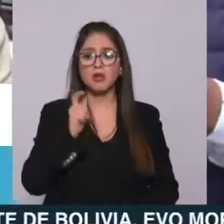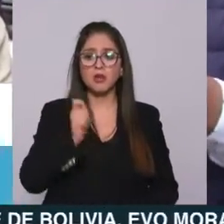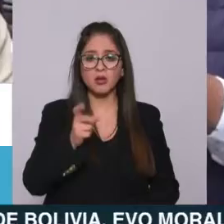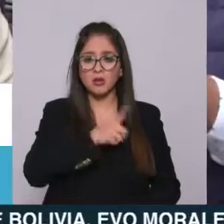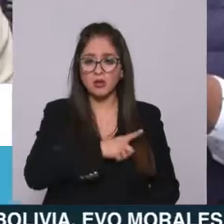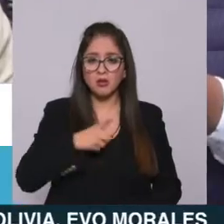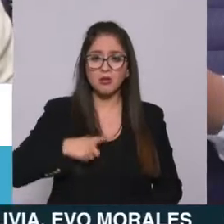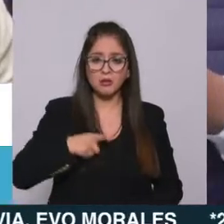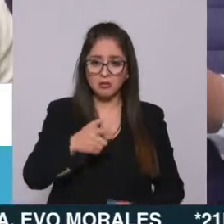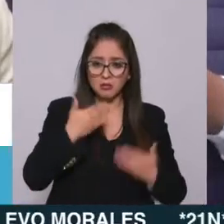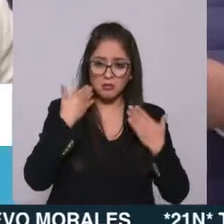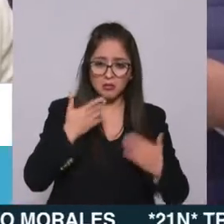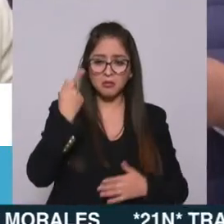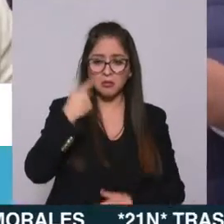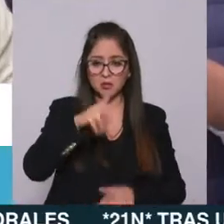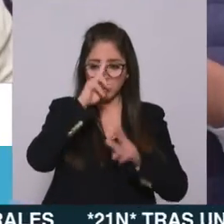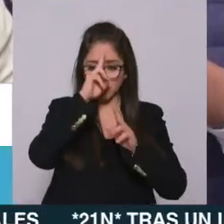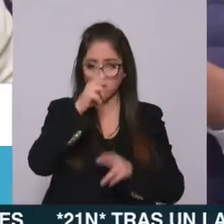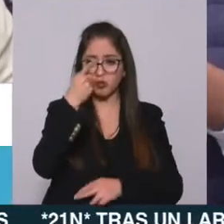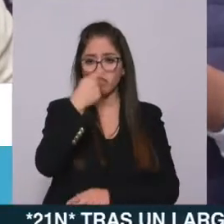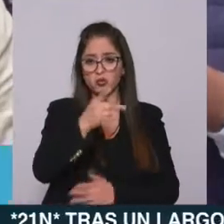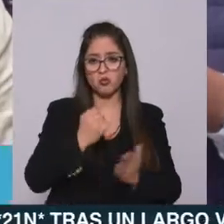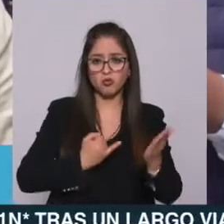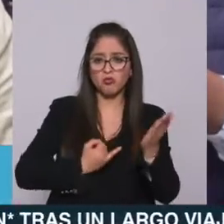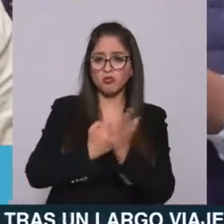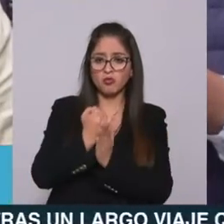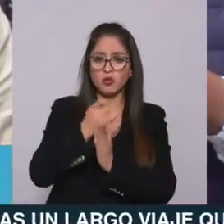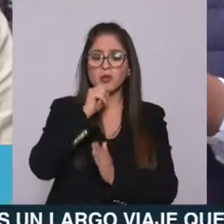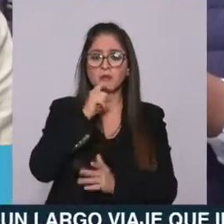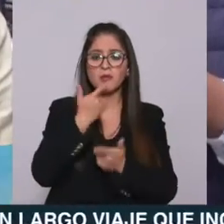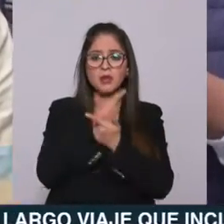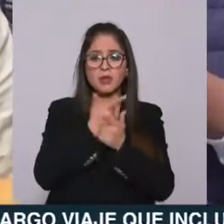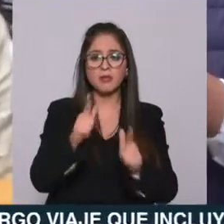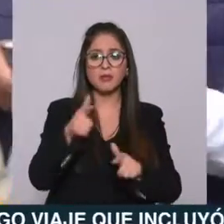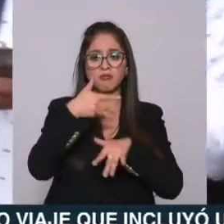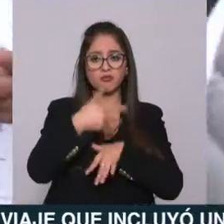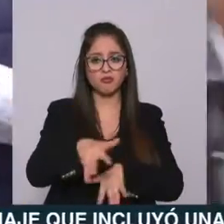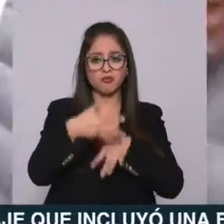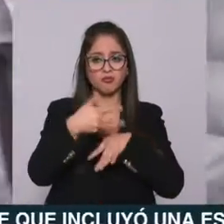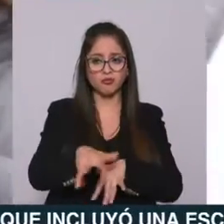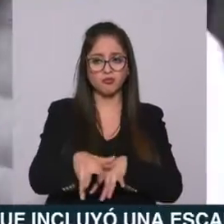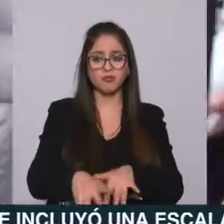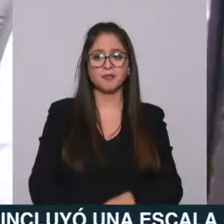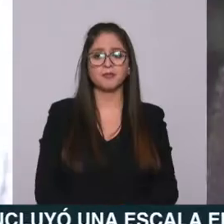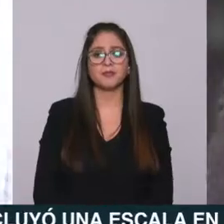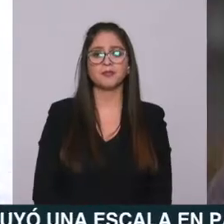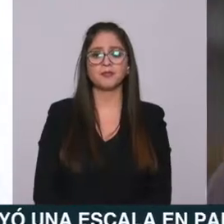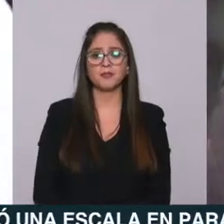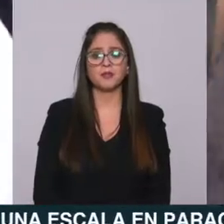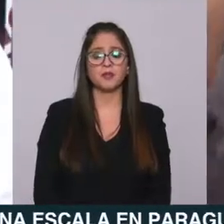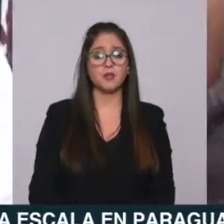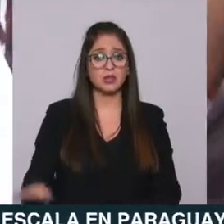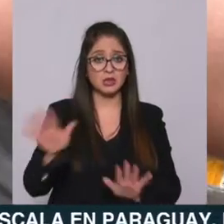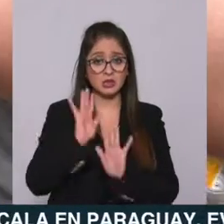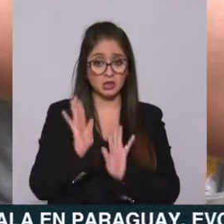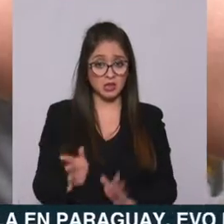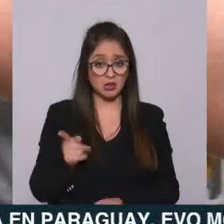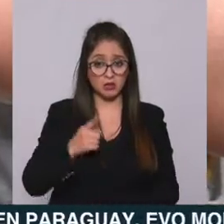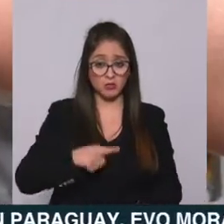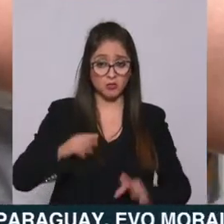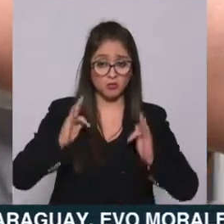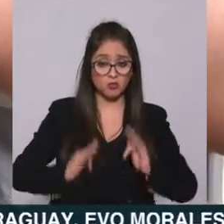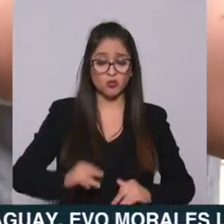noble, pero también respetamos su postura, su decisión y la libertad de manifestación. Cuando los ánimos se calmaron y tras impedir que